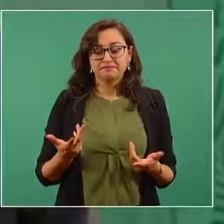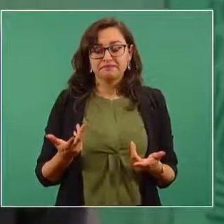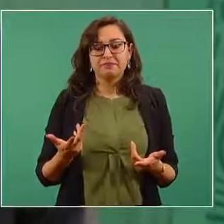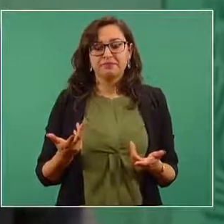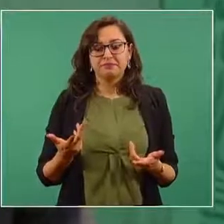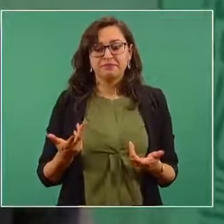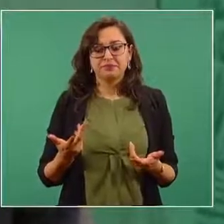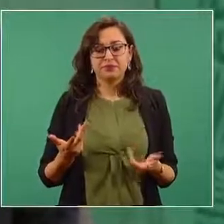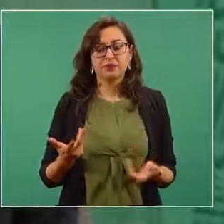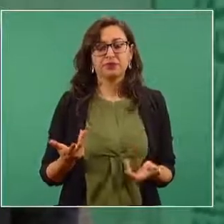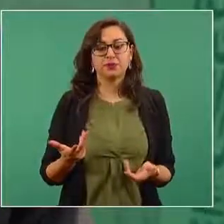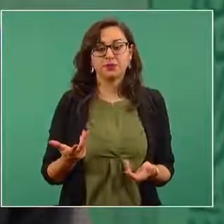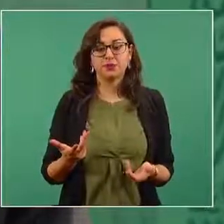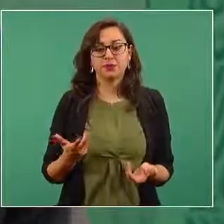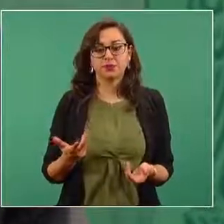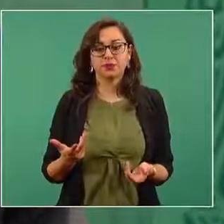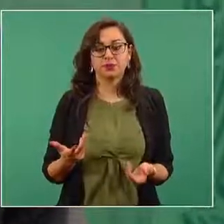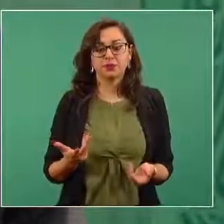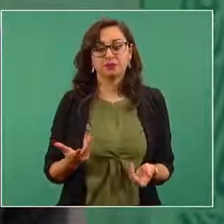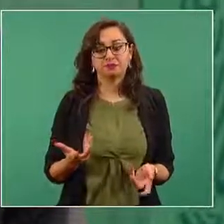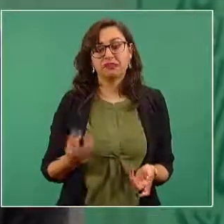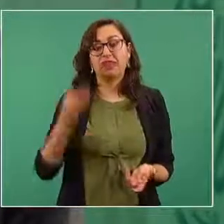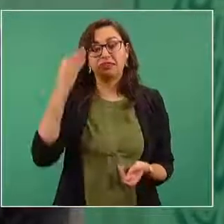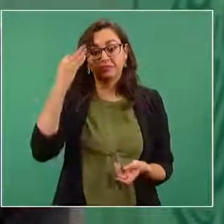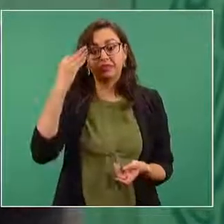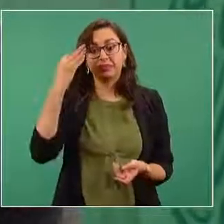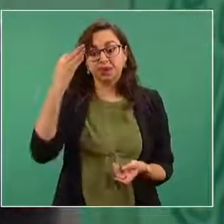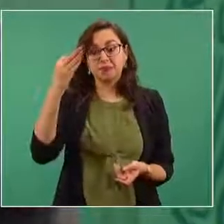nos pasamos un buen tiempo,